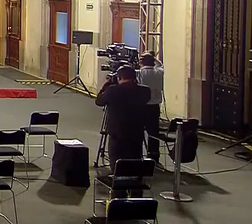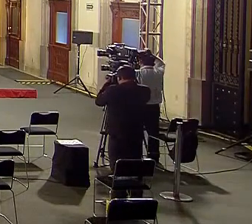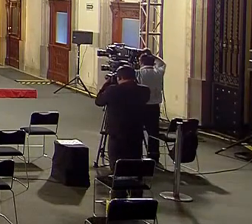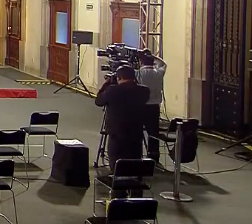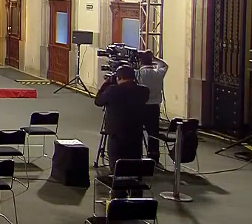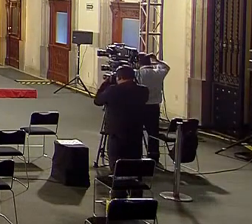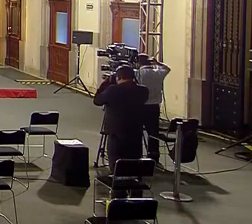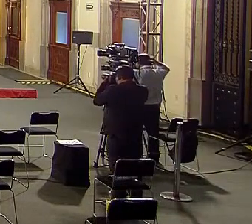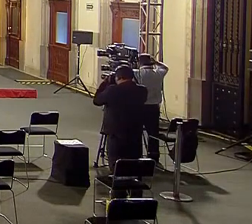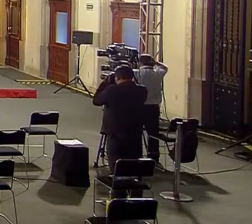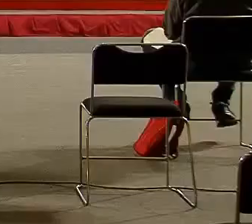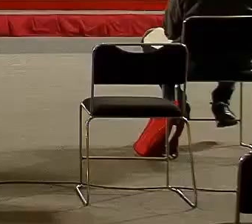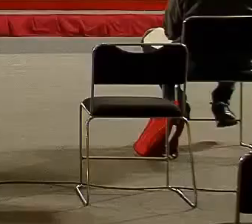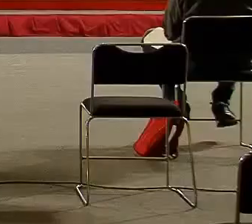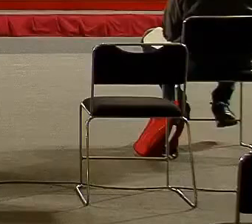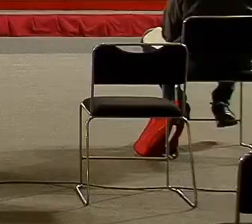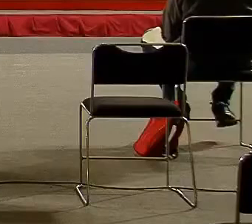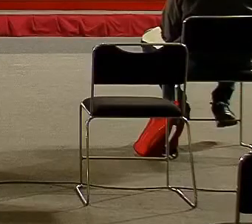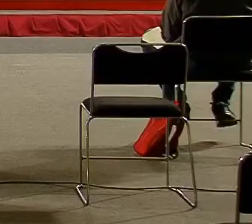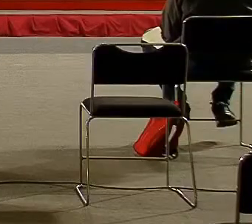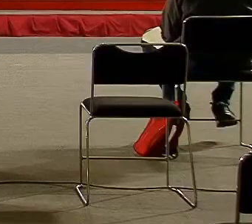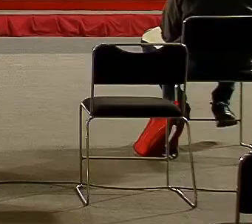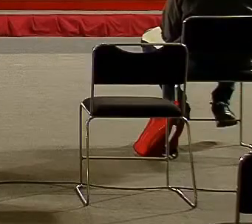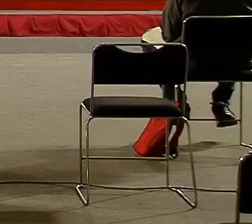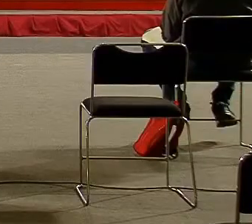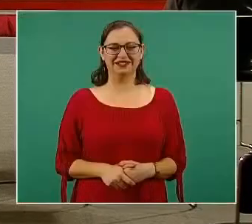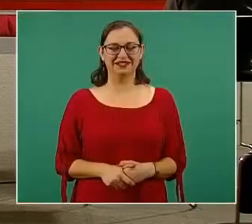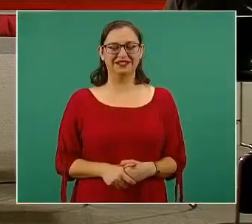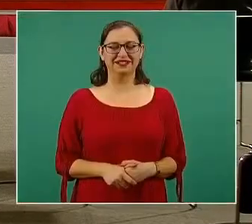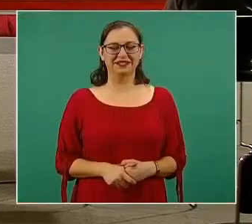Muy buenas noches. ¿Qué tal?